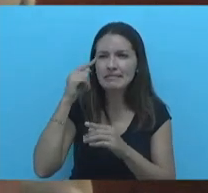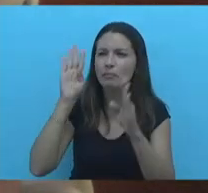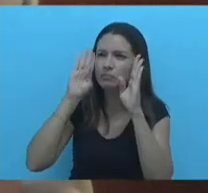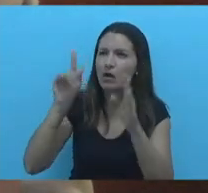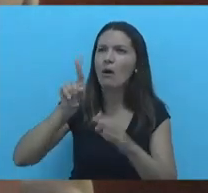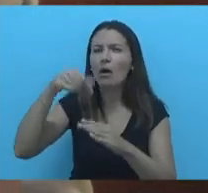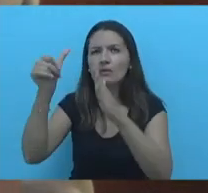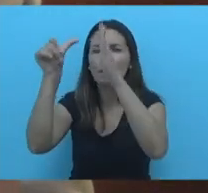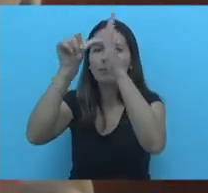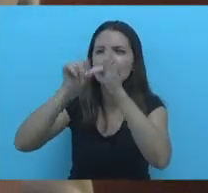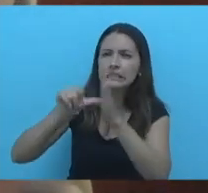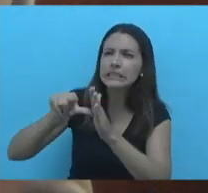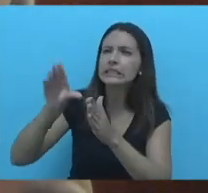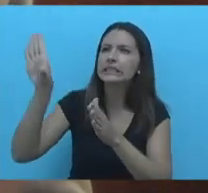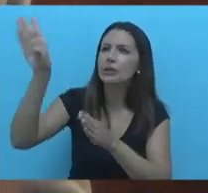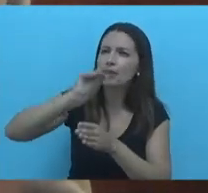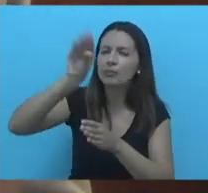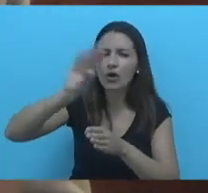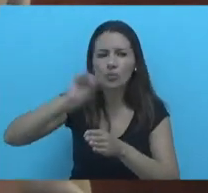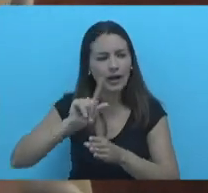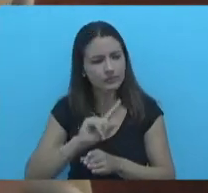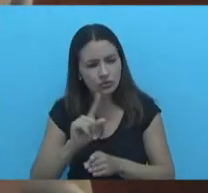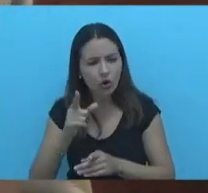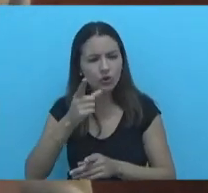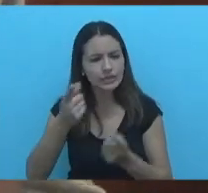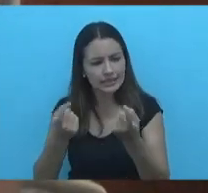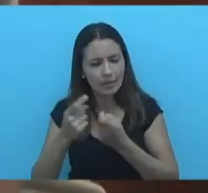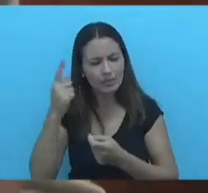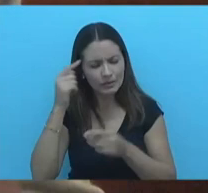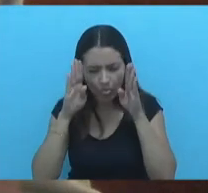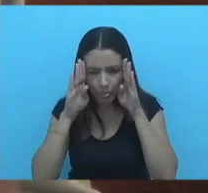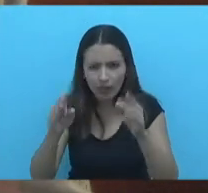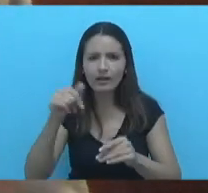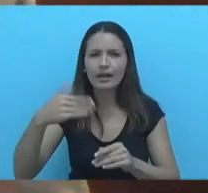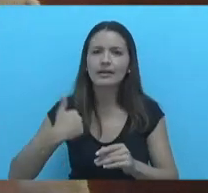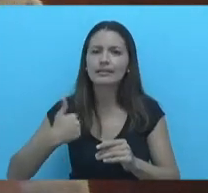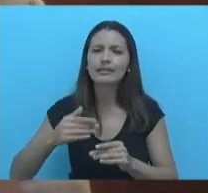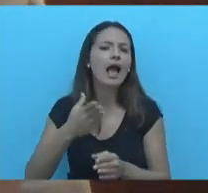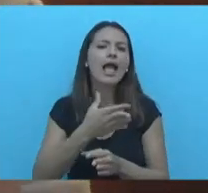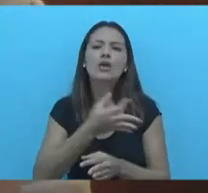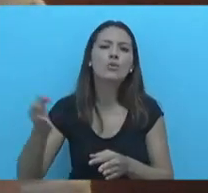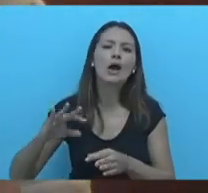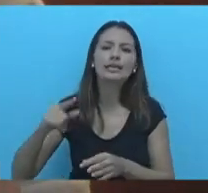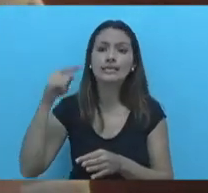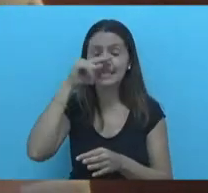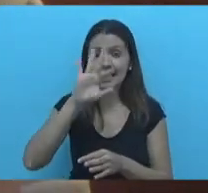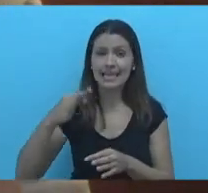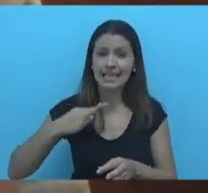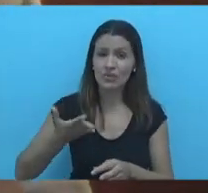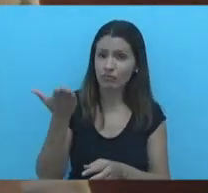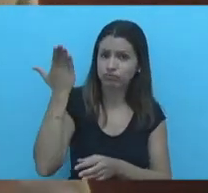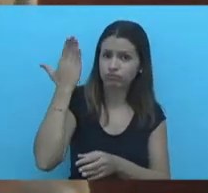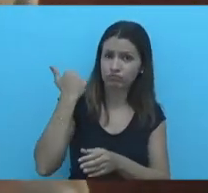apuntaran a nuestro desarrollo nacional y nuestro modelo productivo propio, como bien se quiso hace 70 años atrás, cuando se nacionalizaban